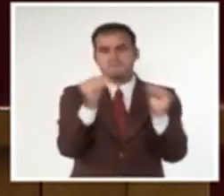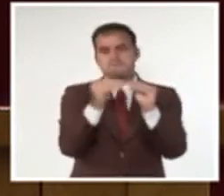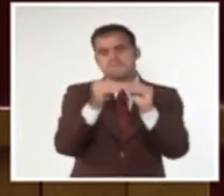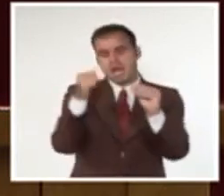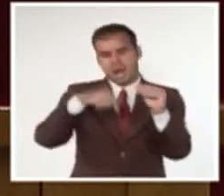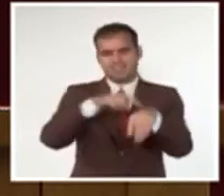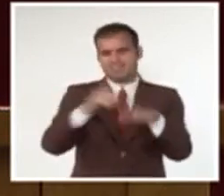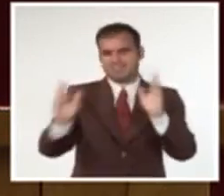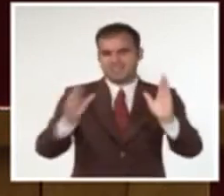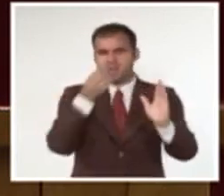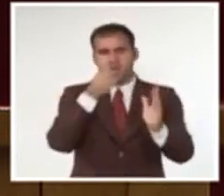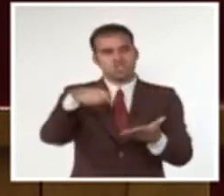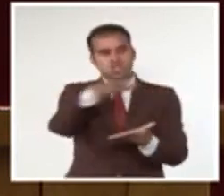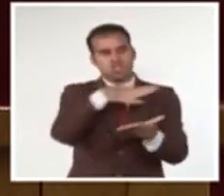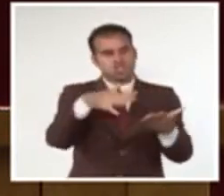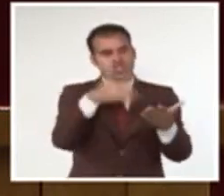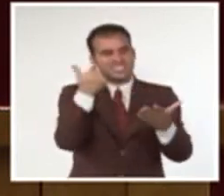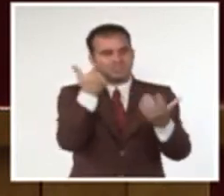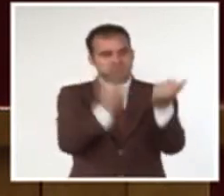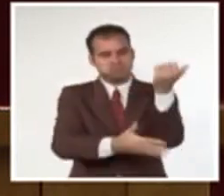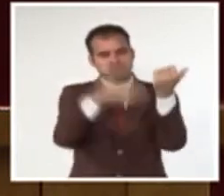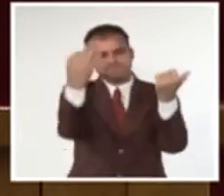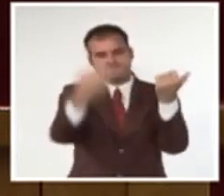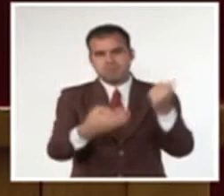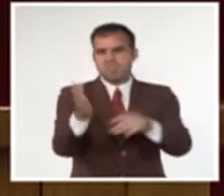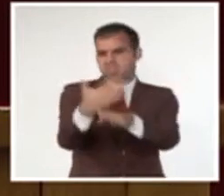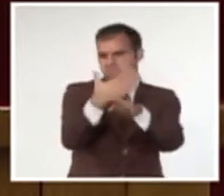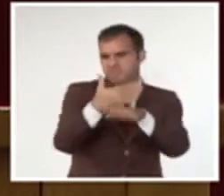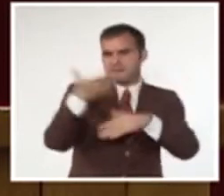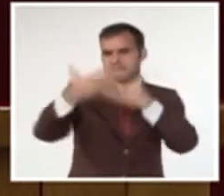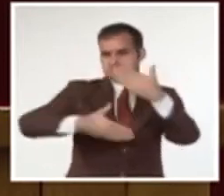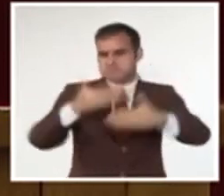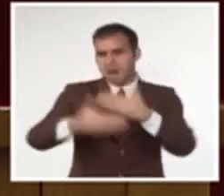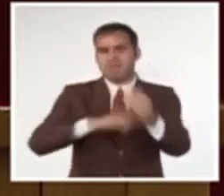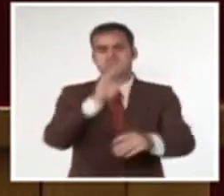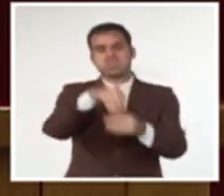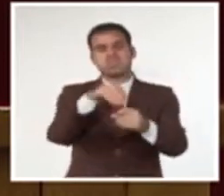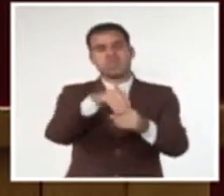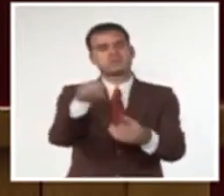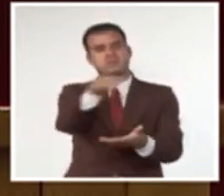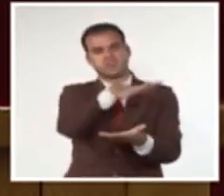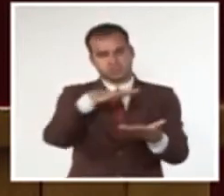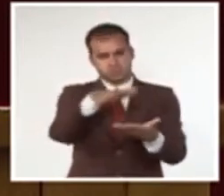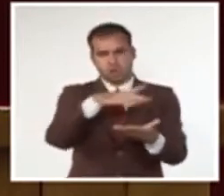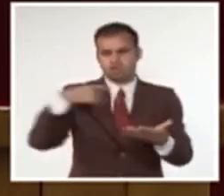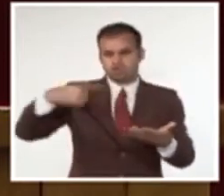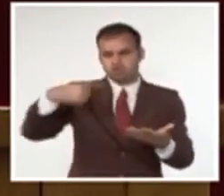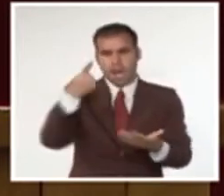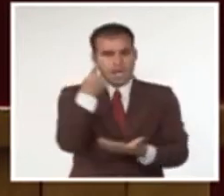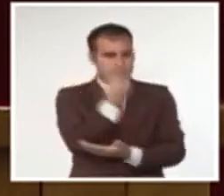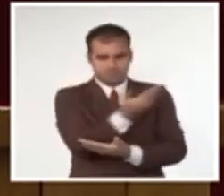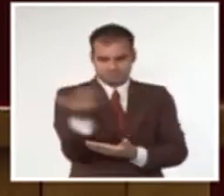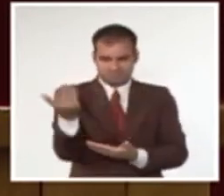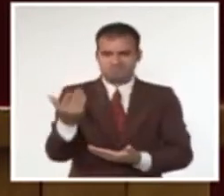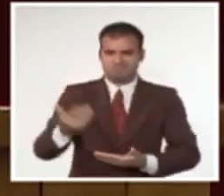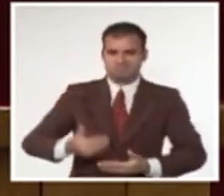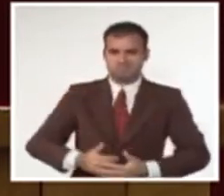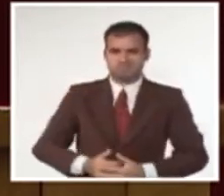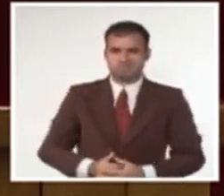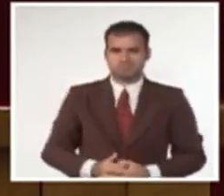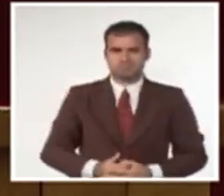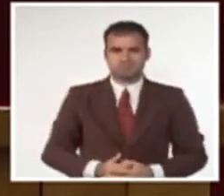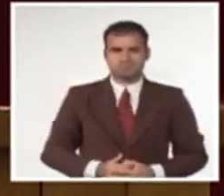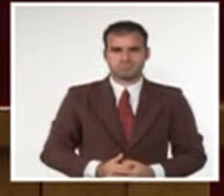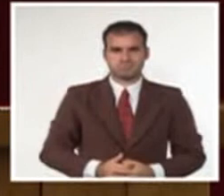la realidad sociocultural y las distintas problemáticas que se manifiestan en la cotidianidad de nuestras vidas.